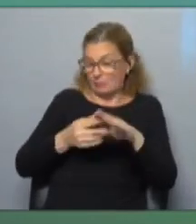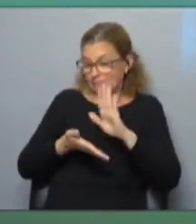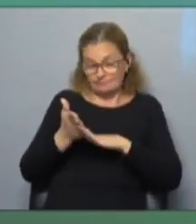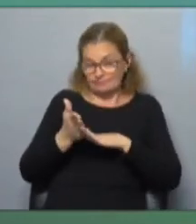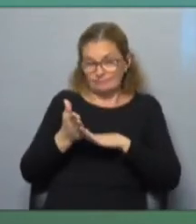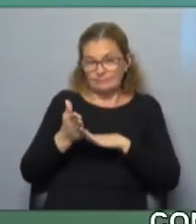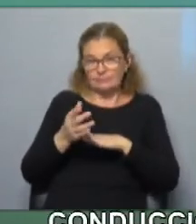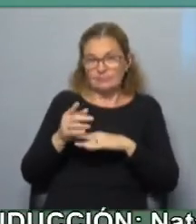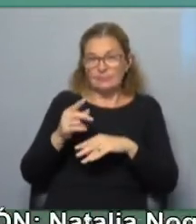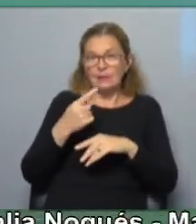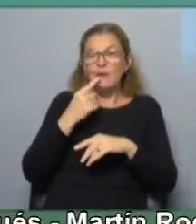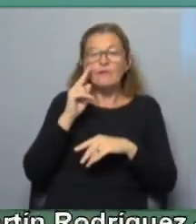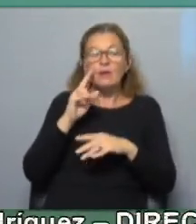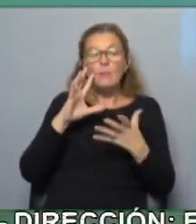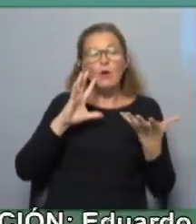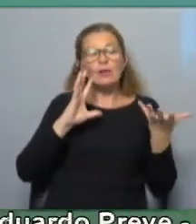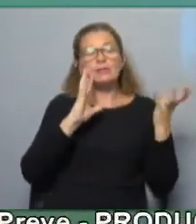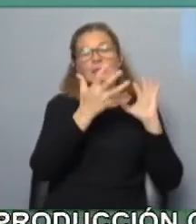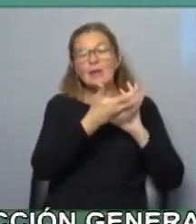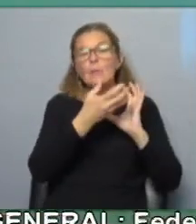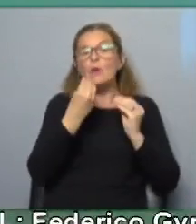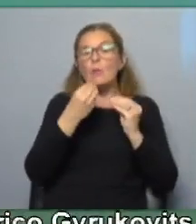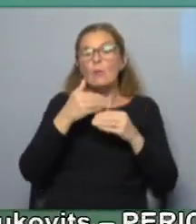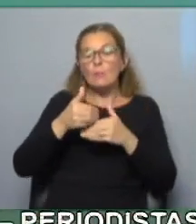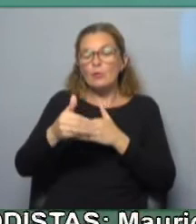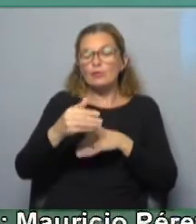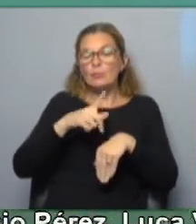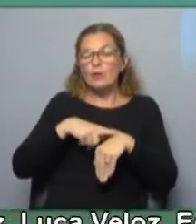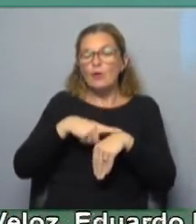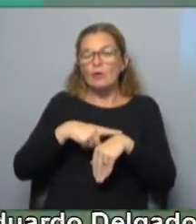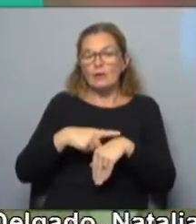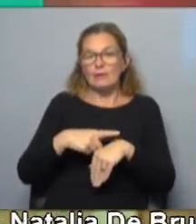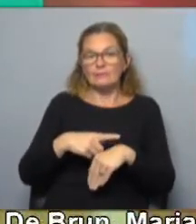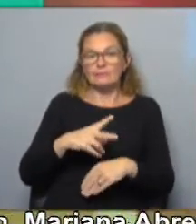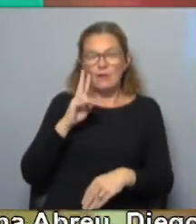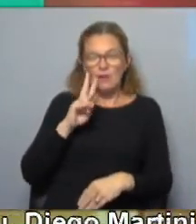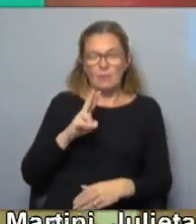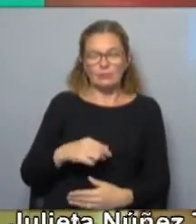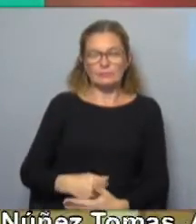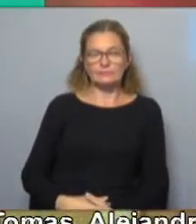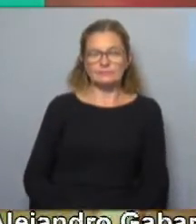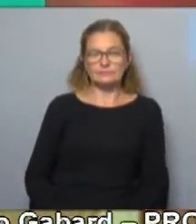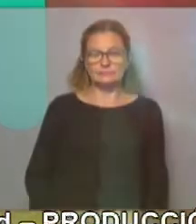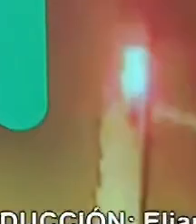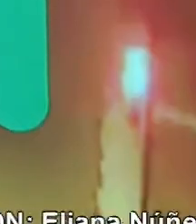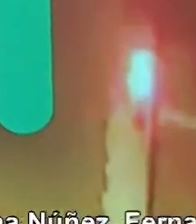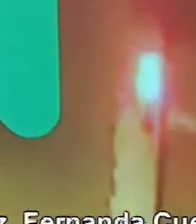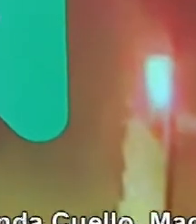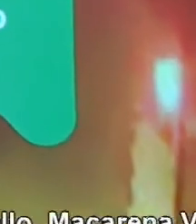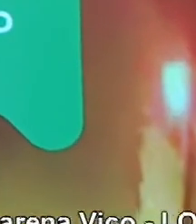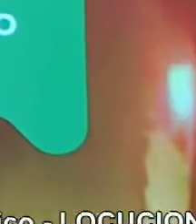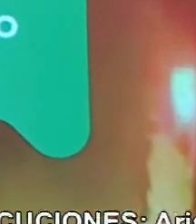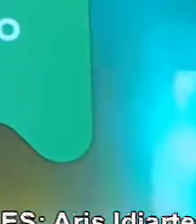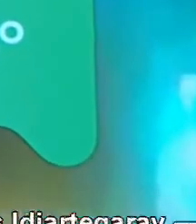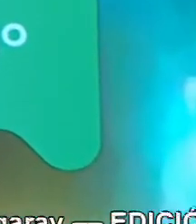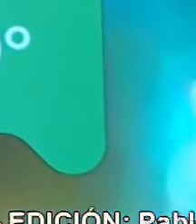te parece repasamos el pronóstico del tiempo para los próximos días ya empiezan a ver justamente lo que dice Inumet ahí está bien